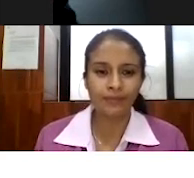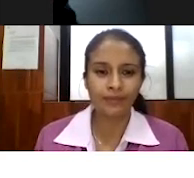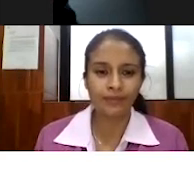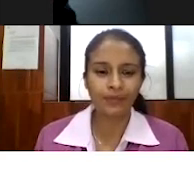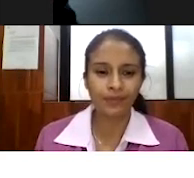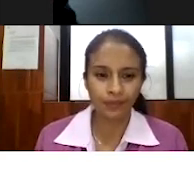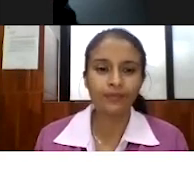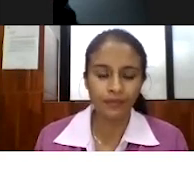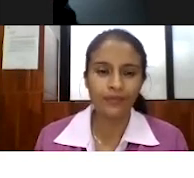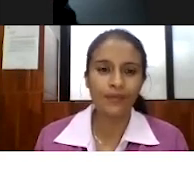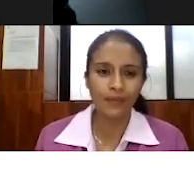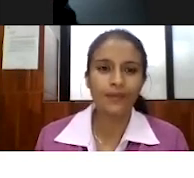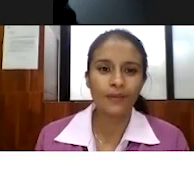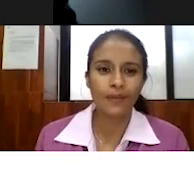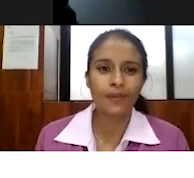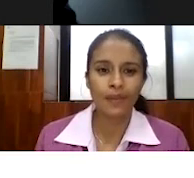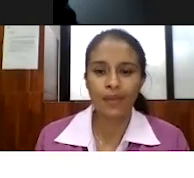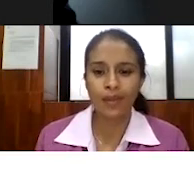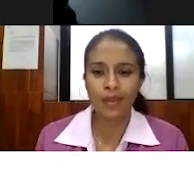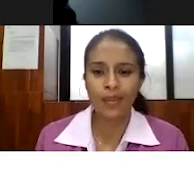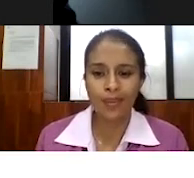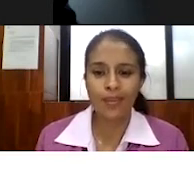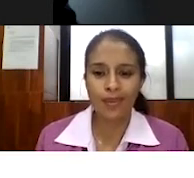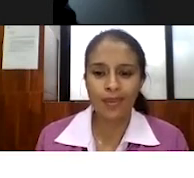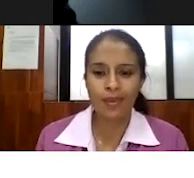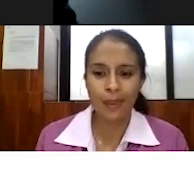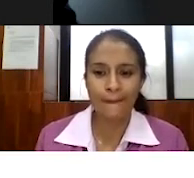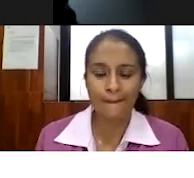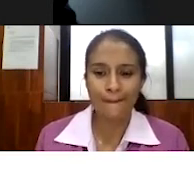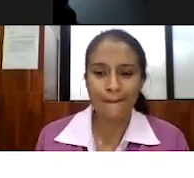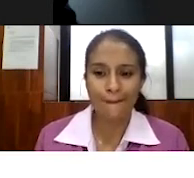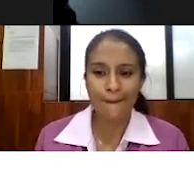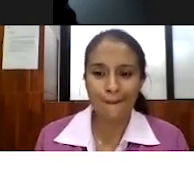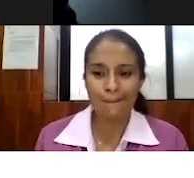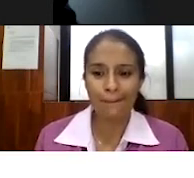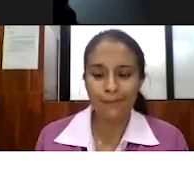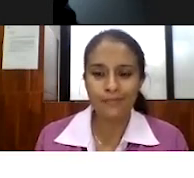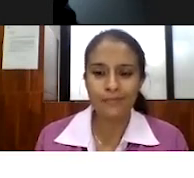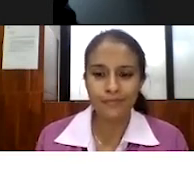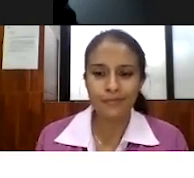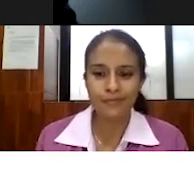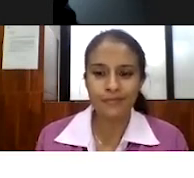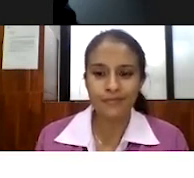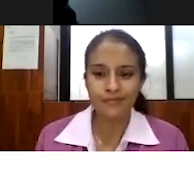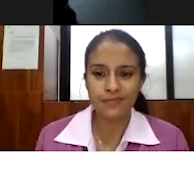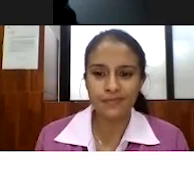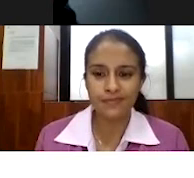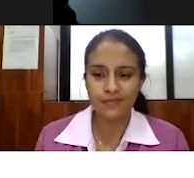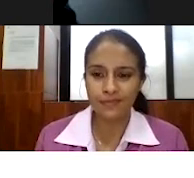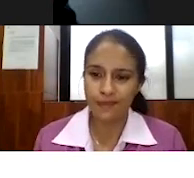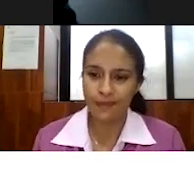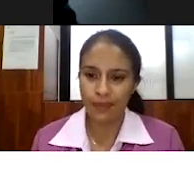acuerdo? Entonces, recordemos esto, no somos héroes y no pretendemos serlo. Si no me siento capaz, no pasa nada.